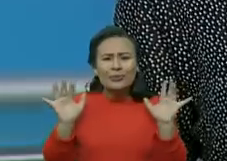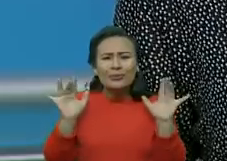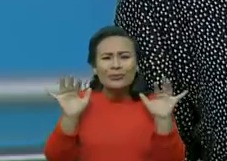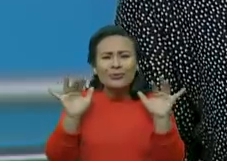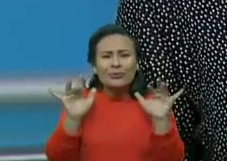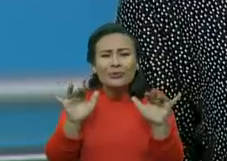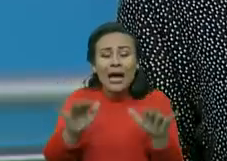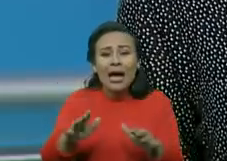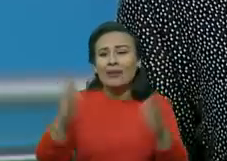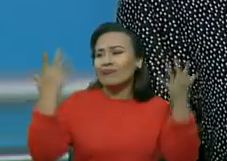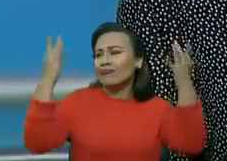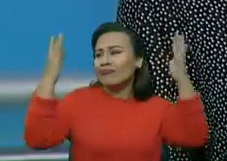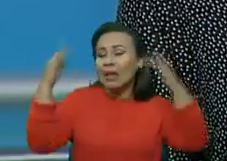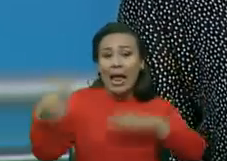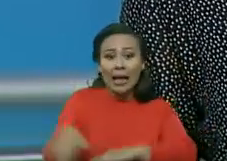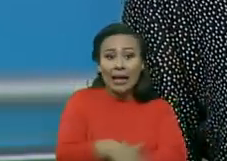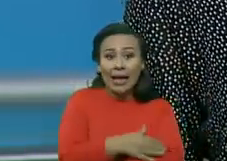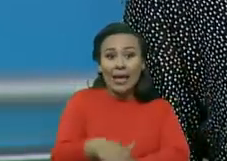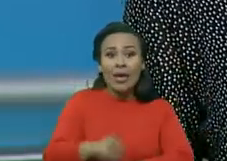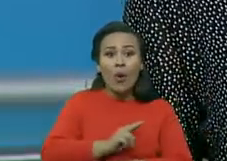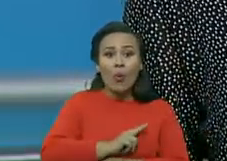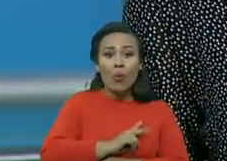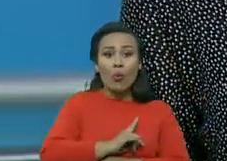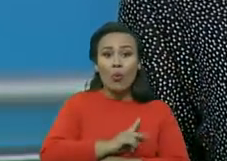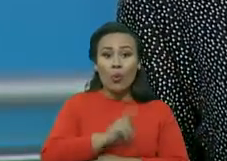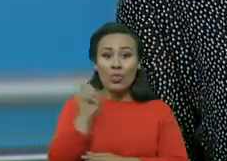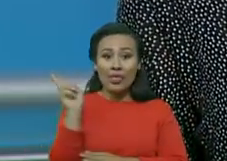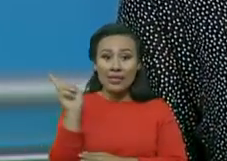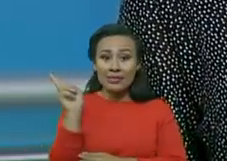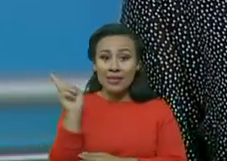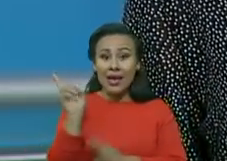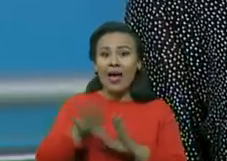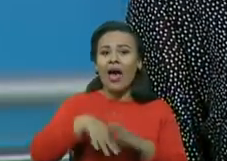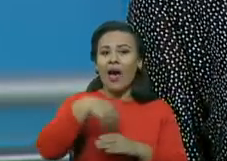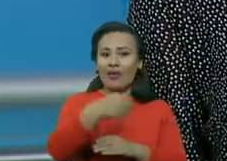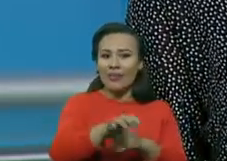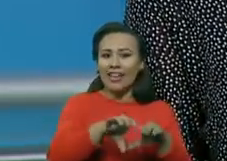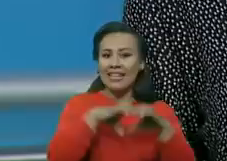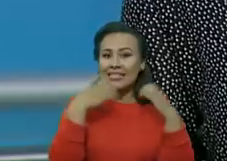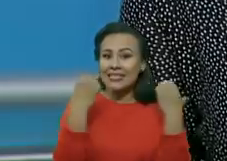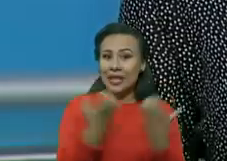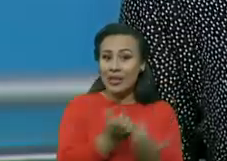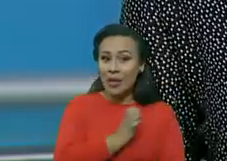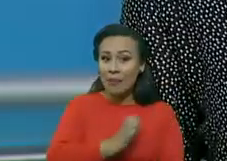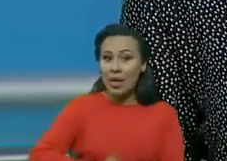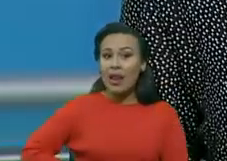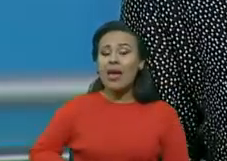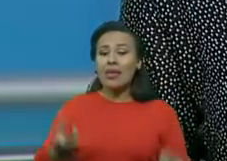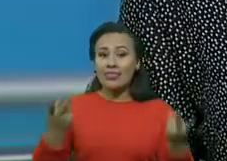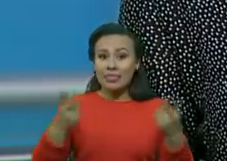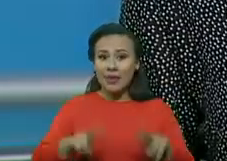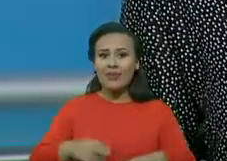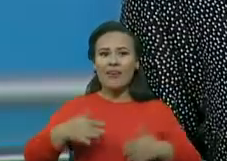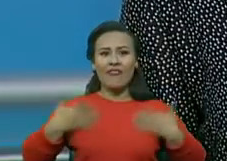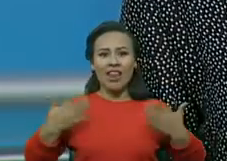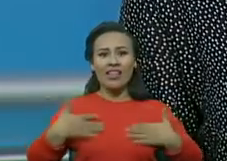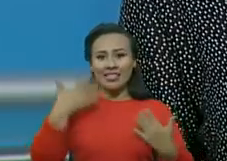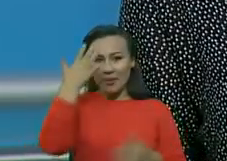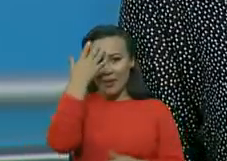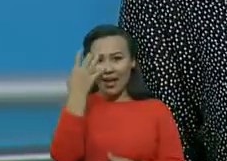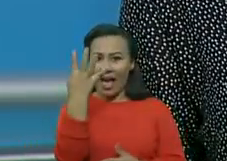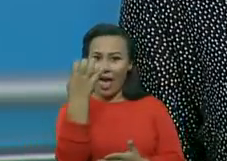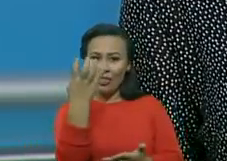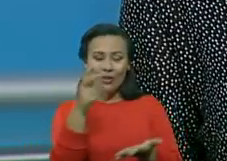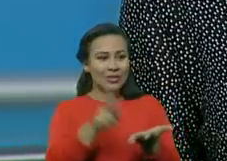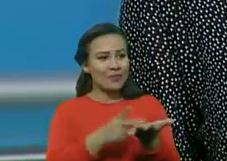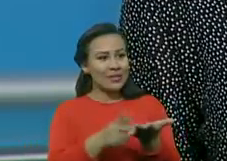bombillo festejaron en las calles de Urdesa y en los exteriores del estadio George Capwell, la estrella número 14 conseguida